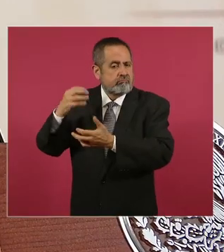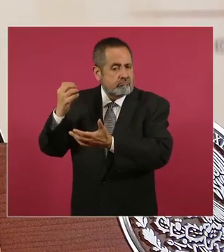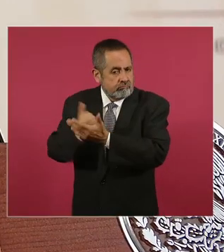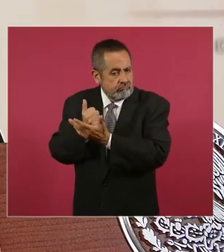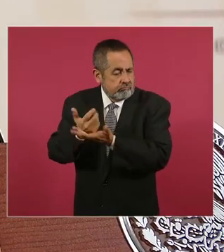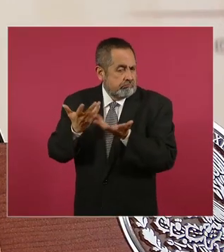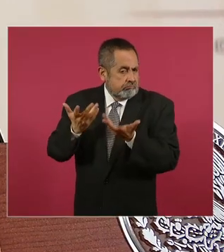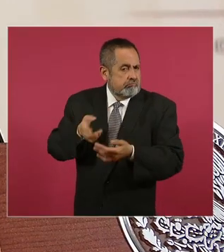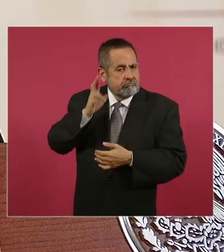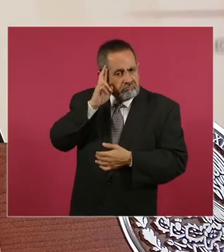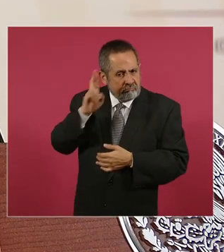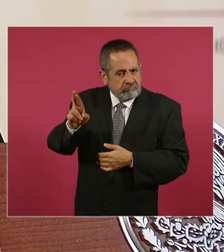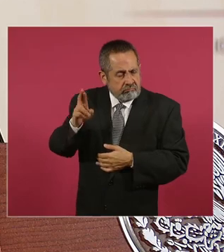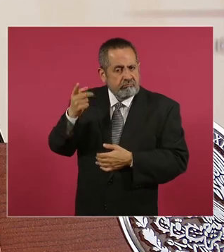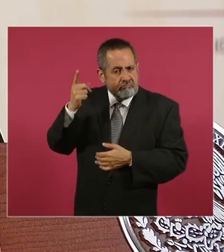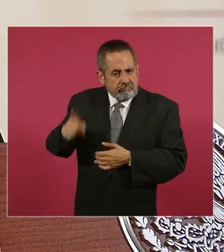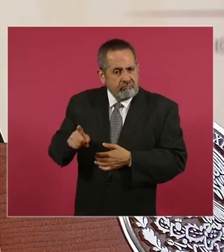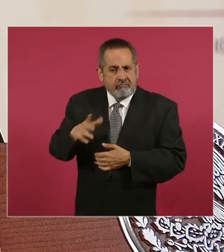Guatemala.